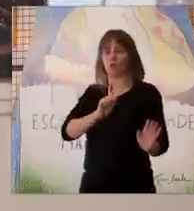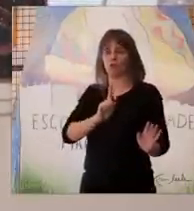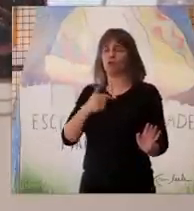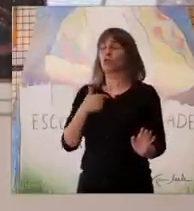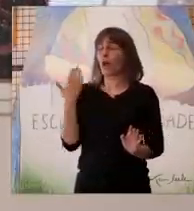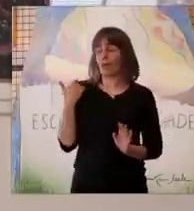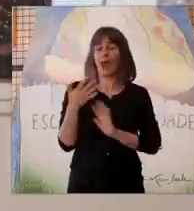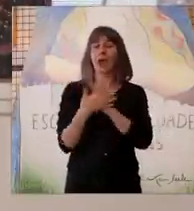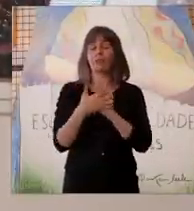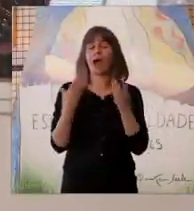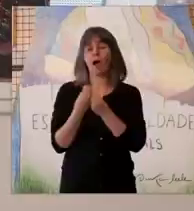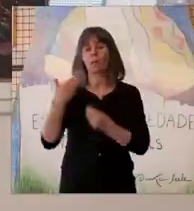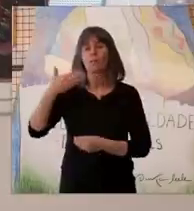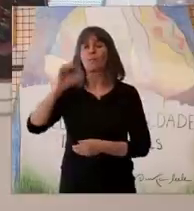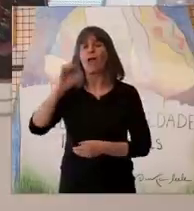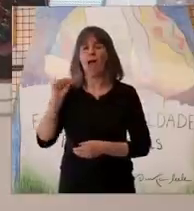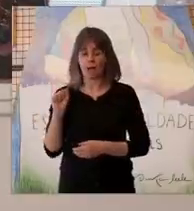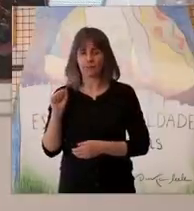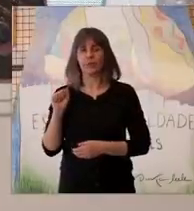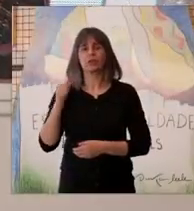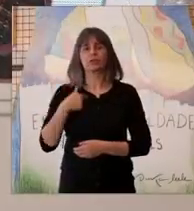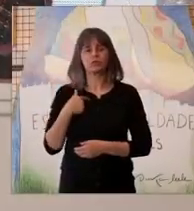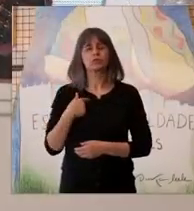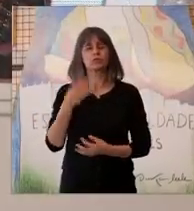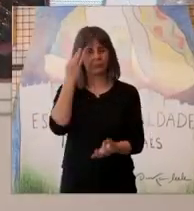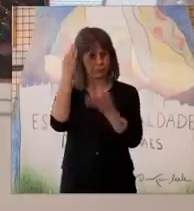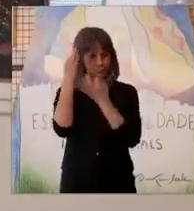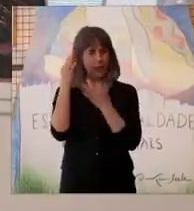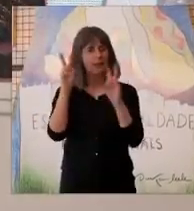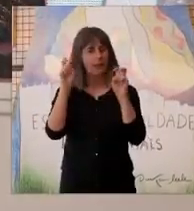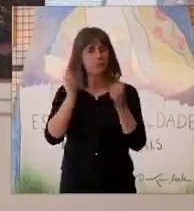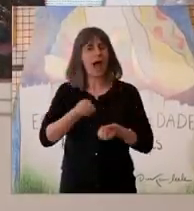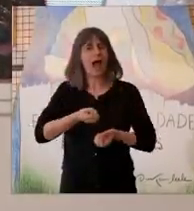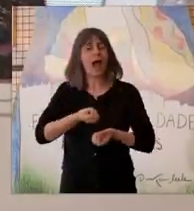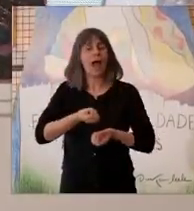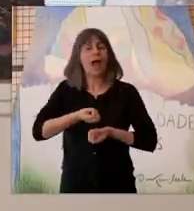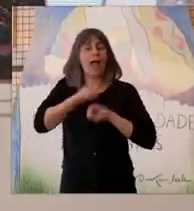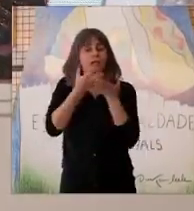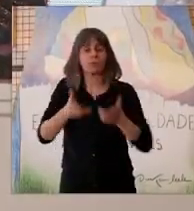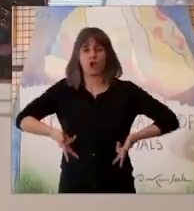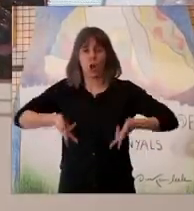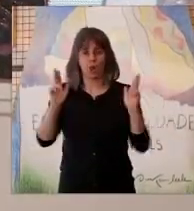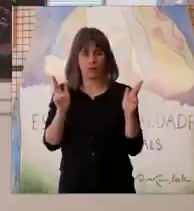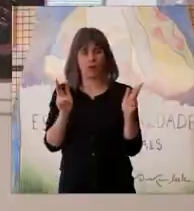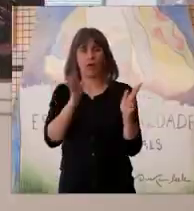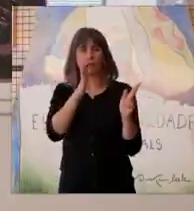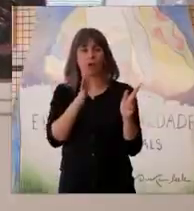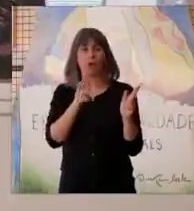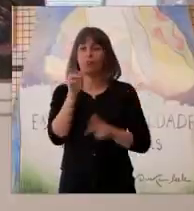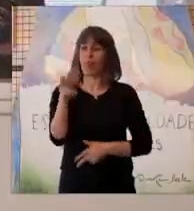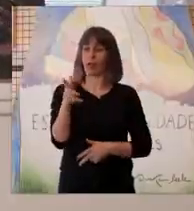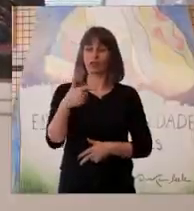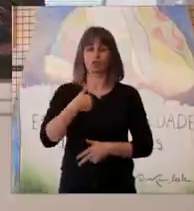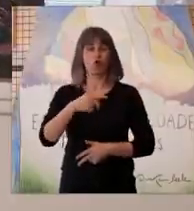hablaba con Bea y soy muy escrupulosa con la libertad de expresión muy escrupulosa porque no existe el derecho a no ser ofendido pero creo